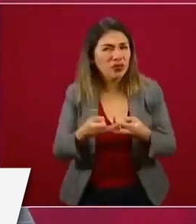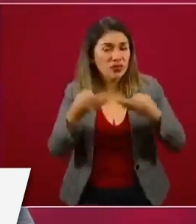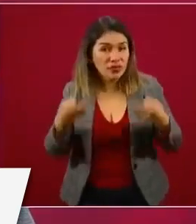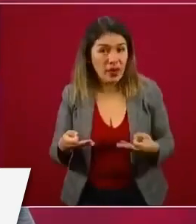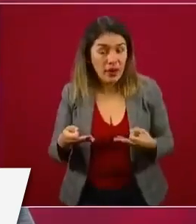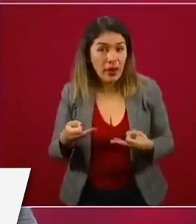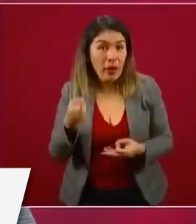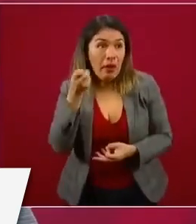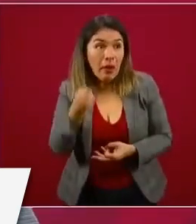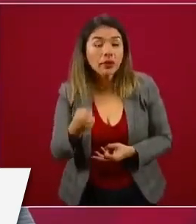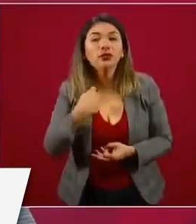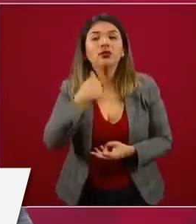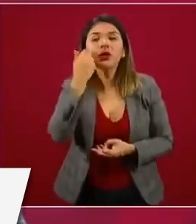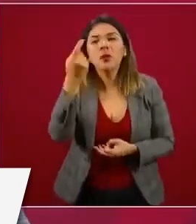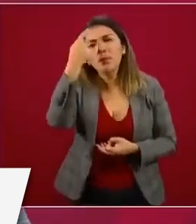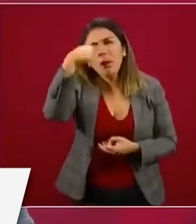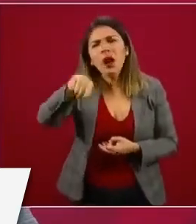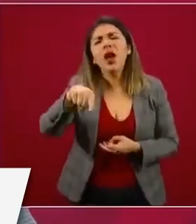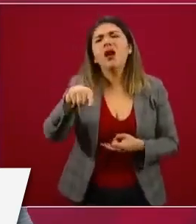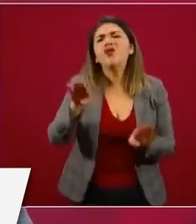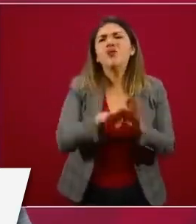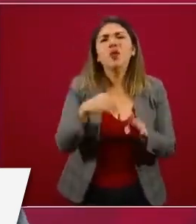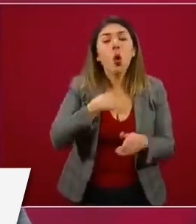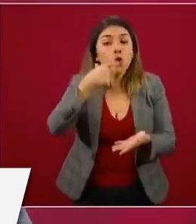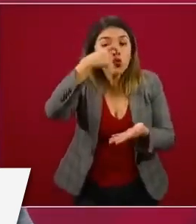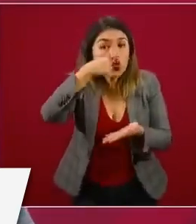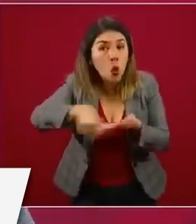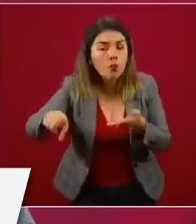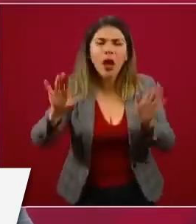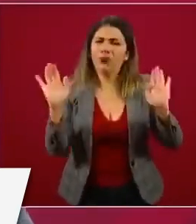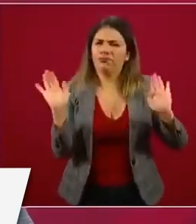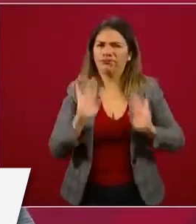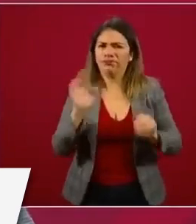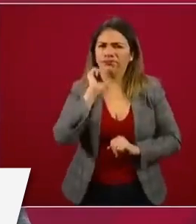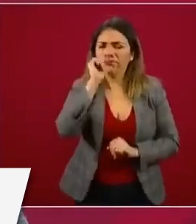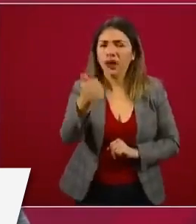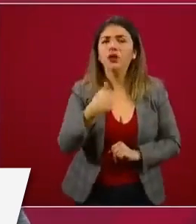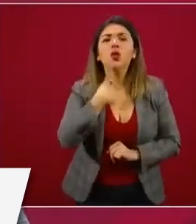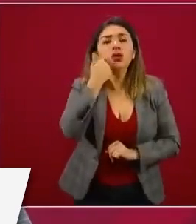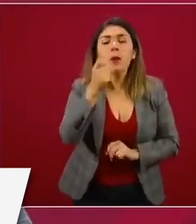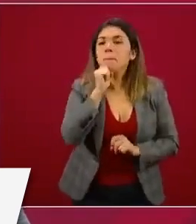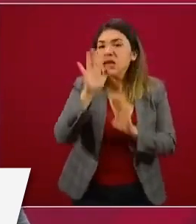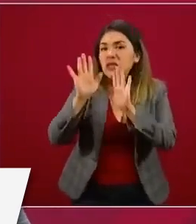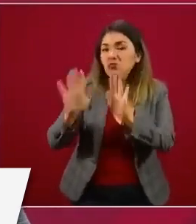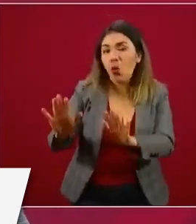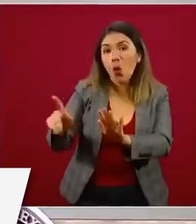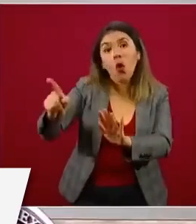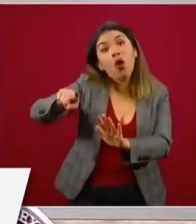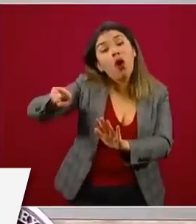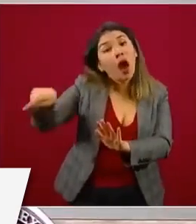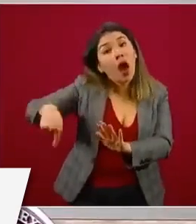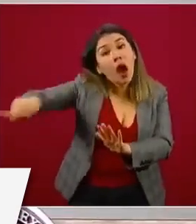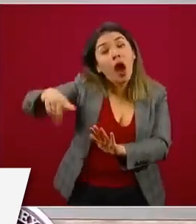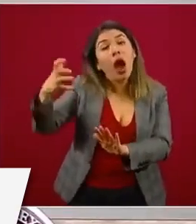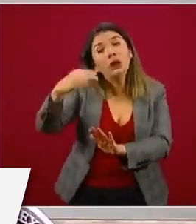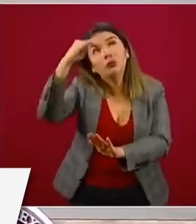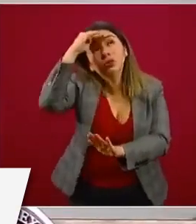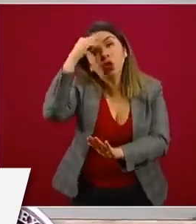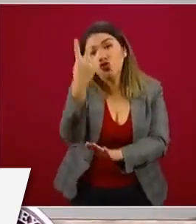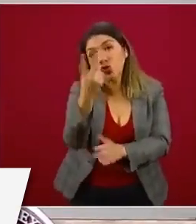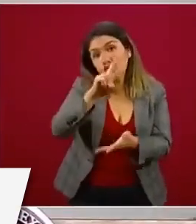fórmula que queremos aquellos que queden no los vamos a comprar a nadie queremos que se queden y ellos tenían dos opciones para ganar